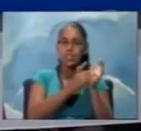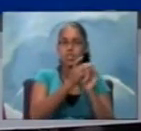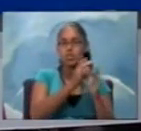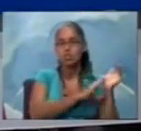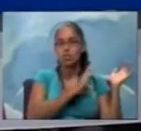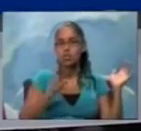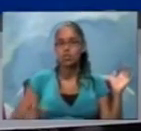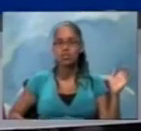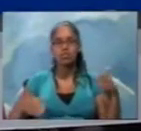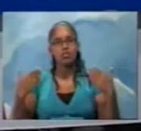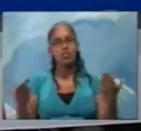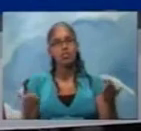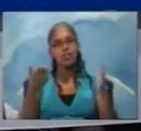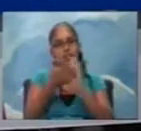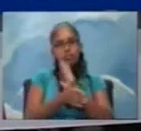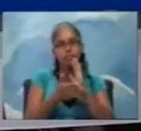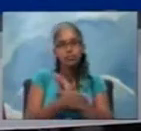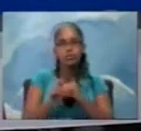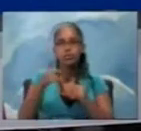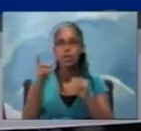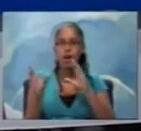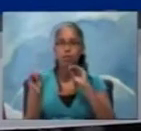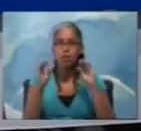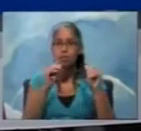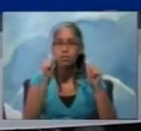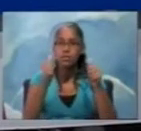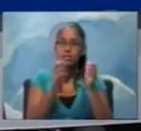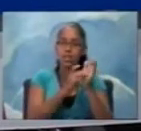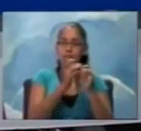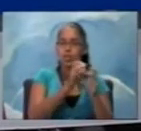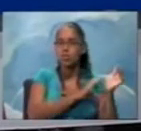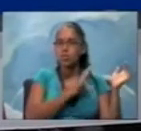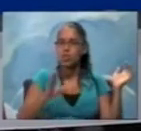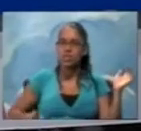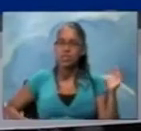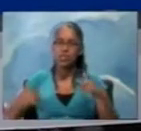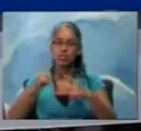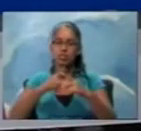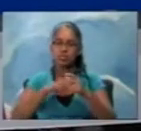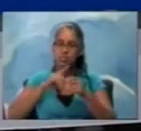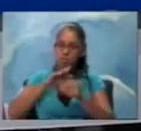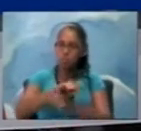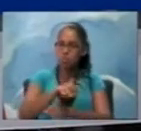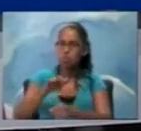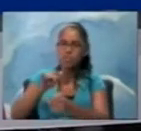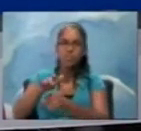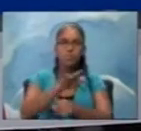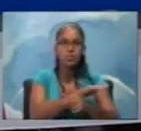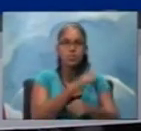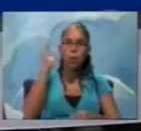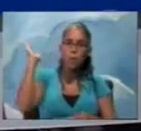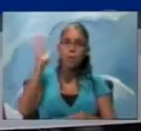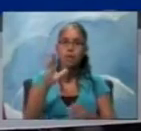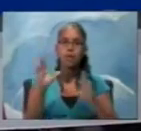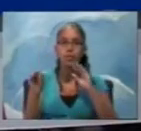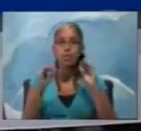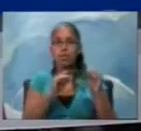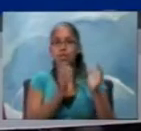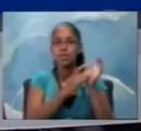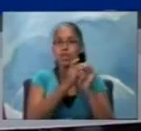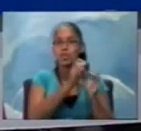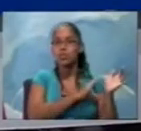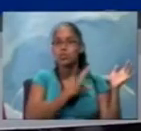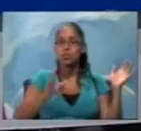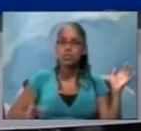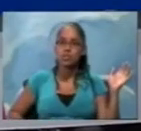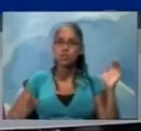cuando hablamos bien de Jesucristo, mi Juan? Las multitudes vienen para buscar a Jesucristo. Las multitudes están oyendo los